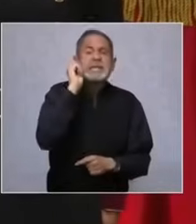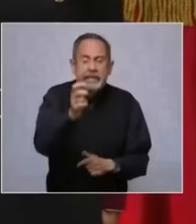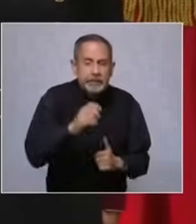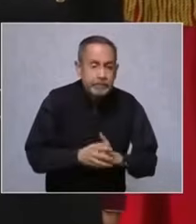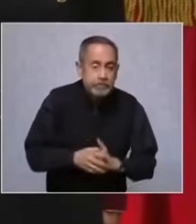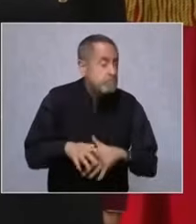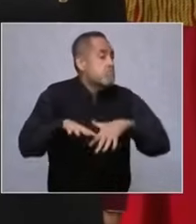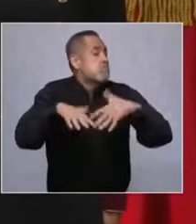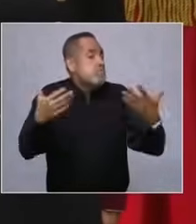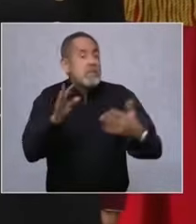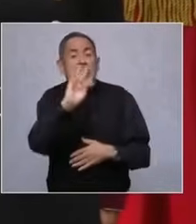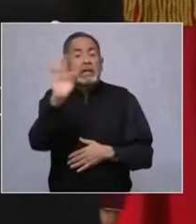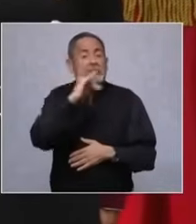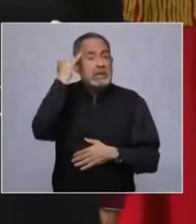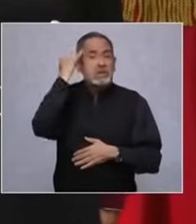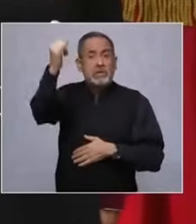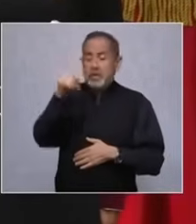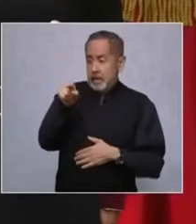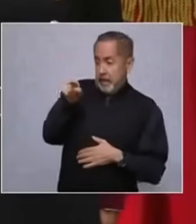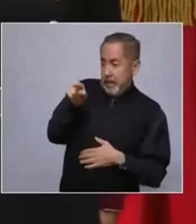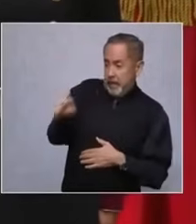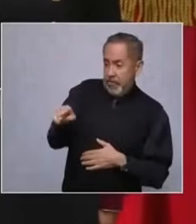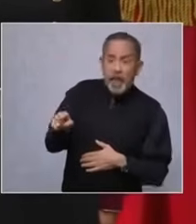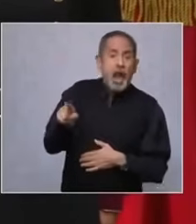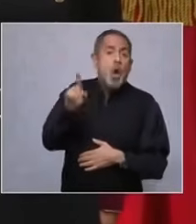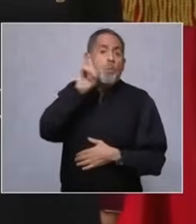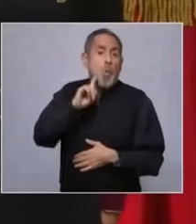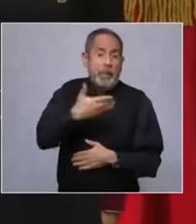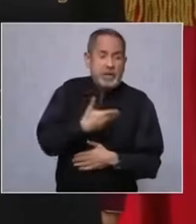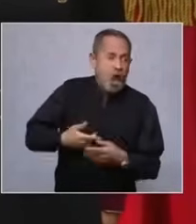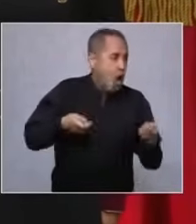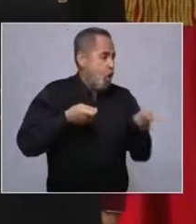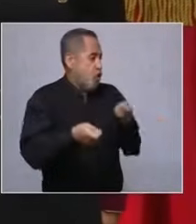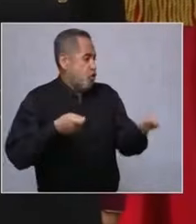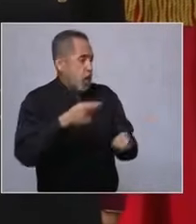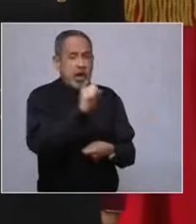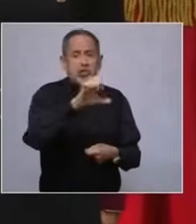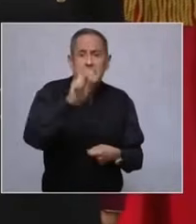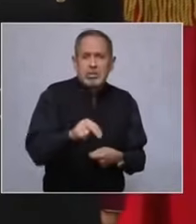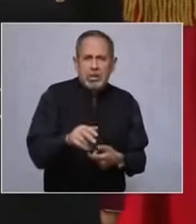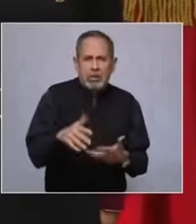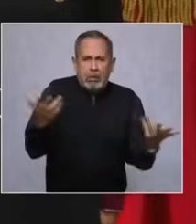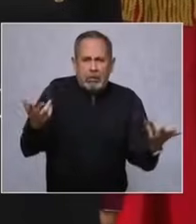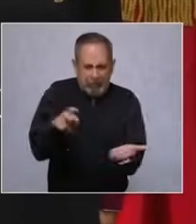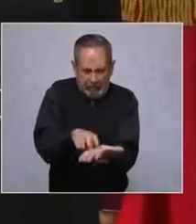hubiera sido que la presidenta controlara la Suprema Corte, hubiéramos hecho una reforma al estilo Zedillo.